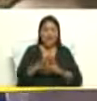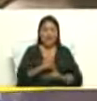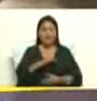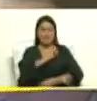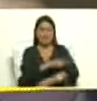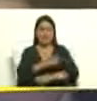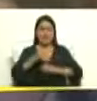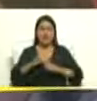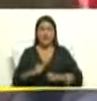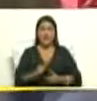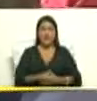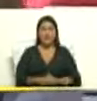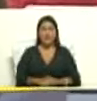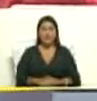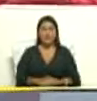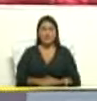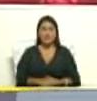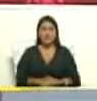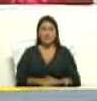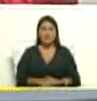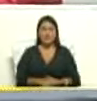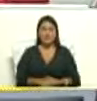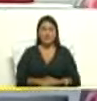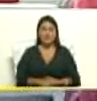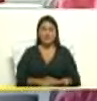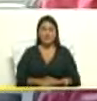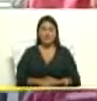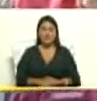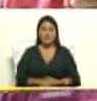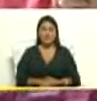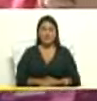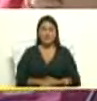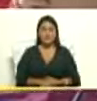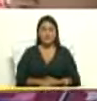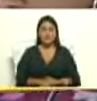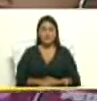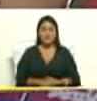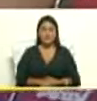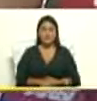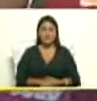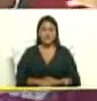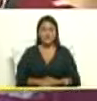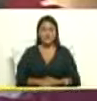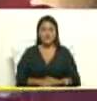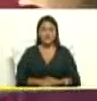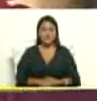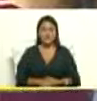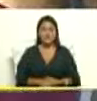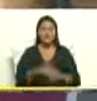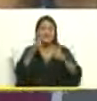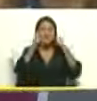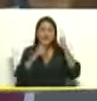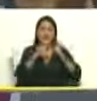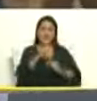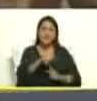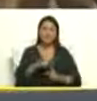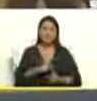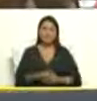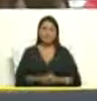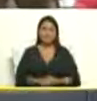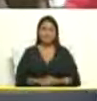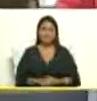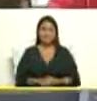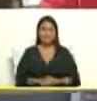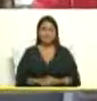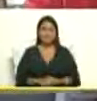ninguno es la generación precursora que es la generación de nuestro comandante compañero hermano